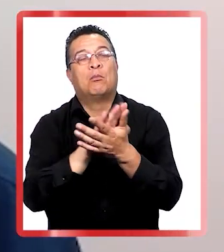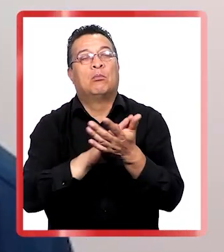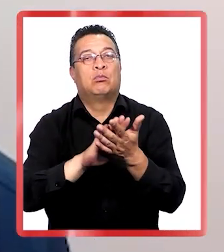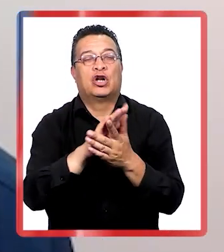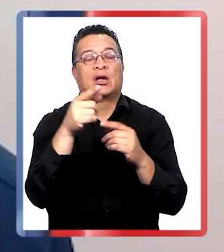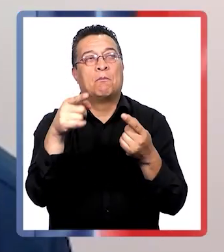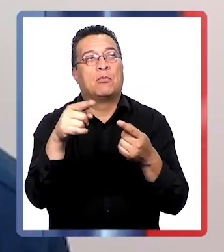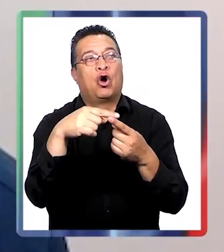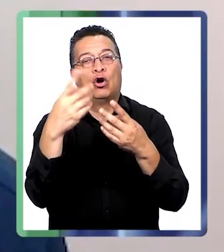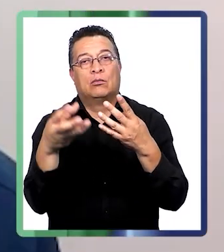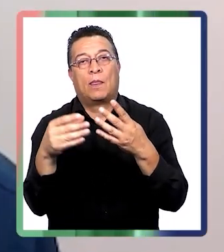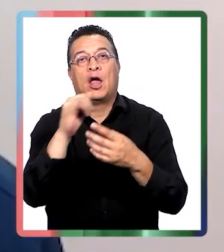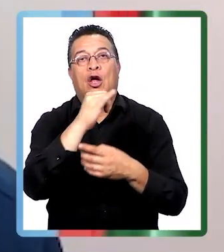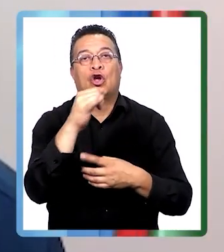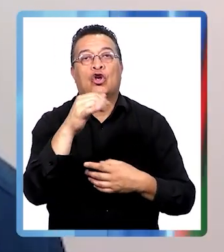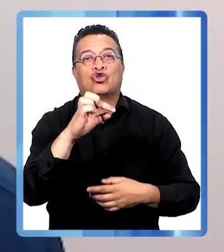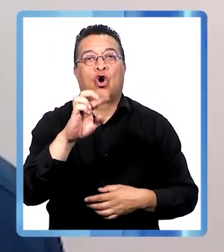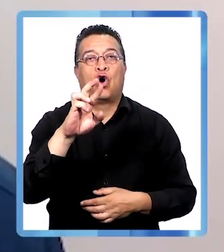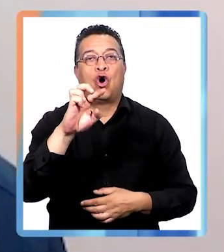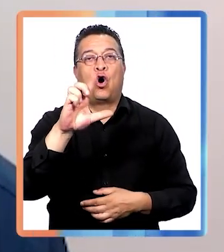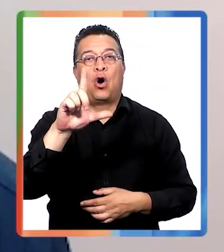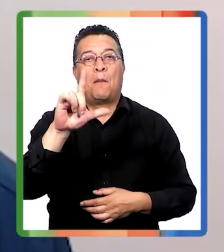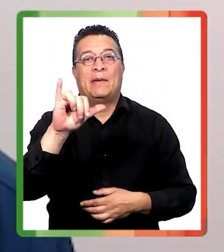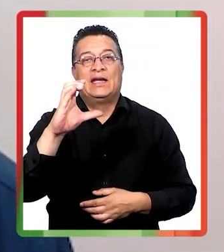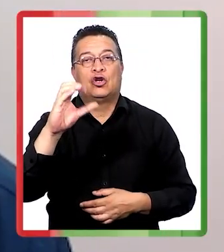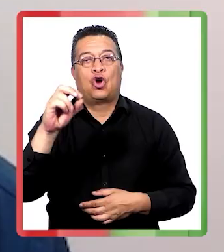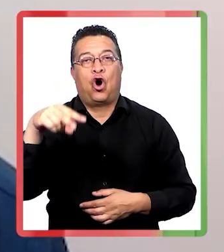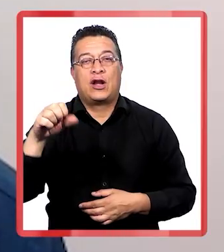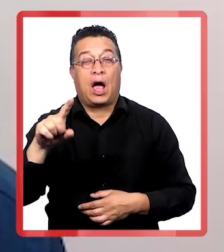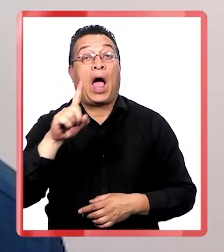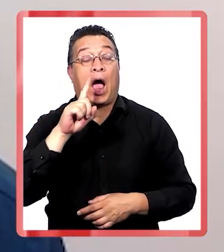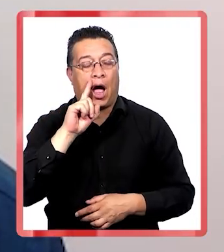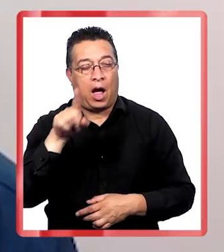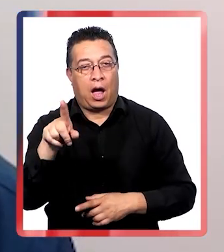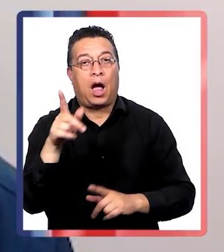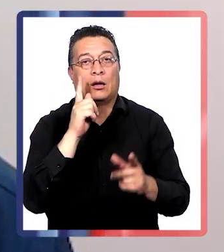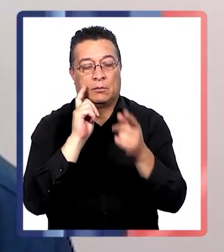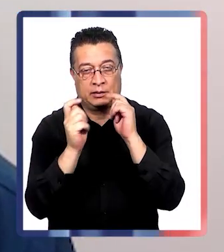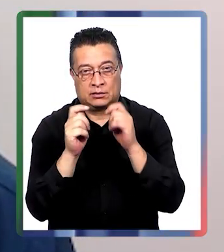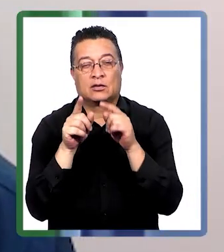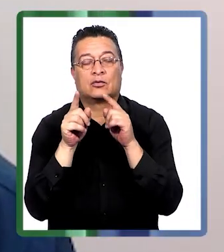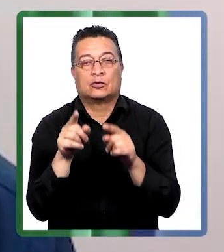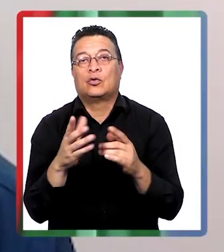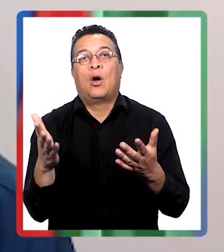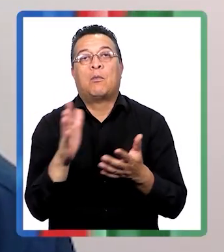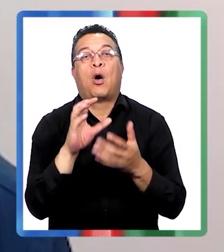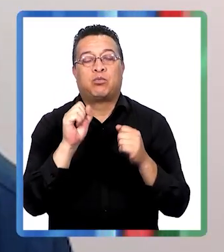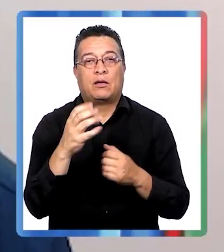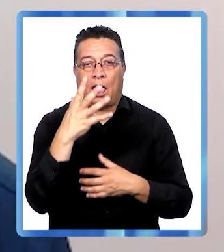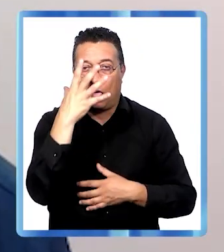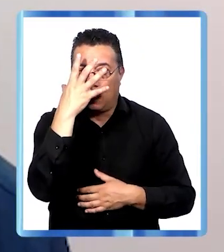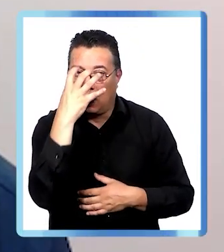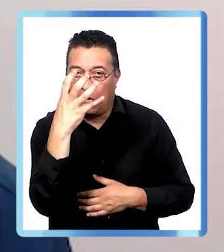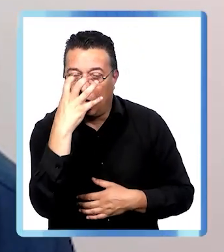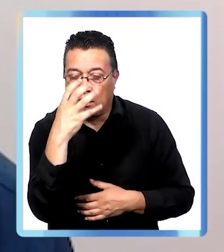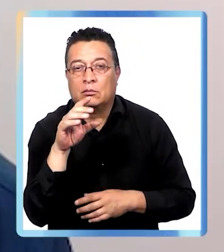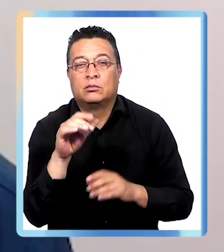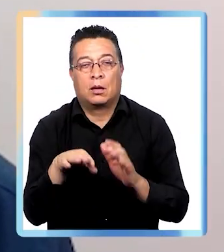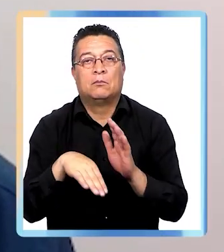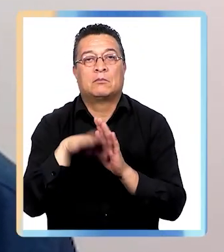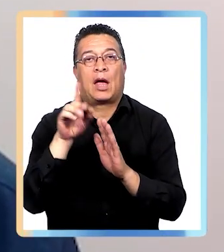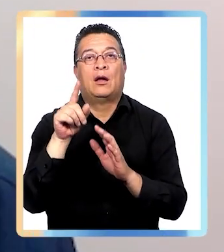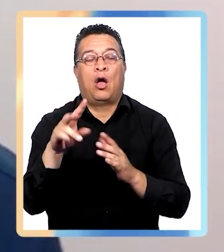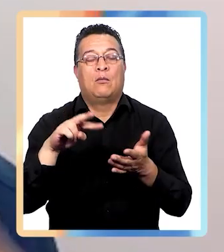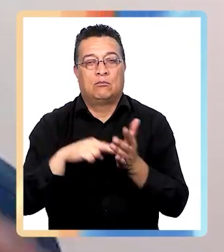los hipnóticos como zolpidem o zopiclona, tienen riesgos como por ejemplo crear